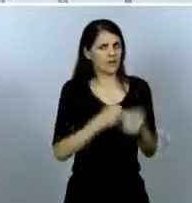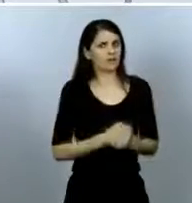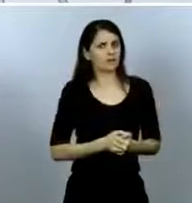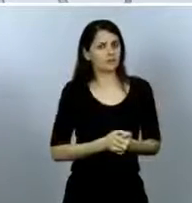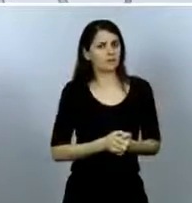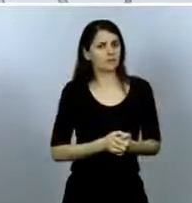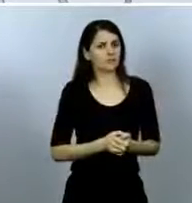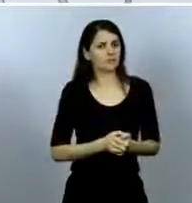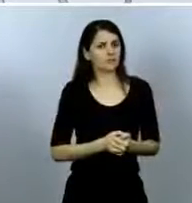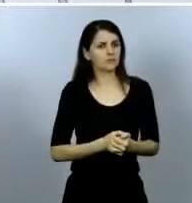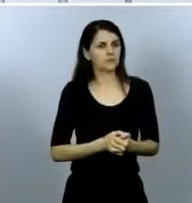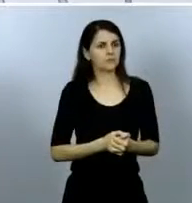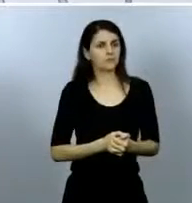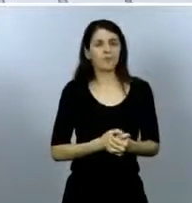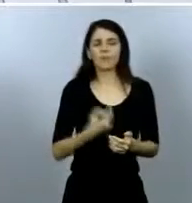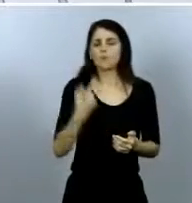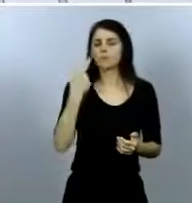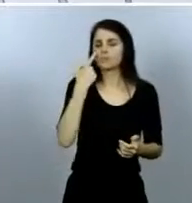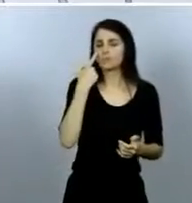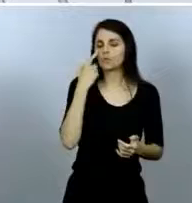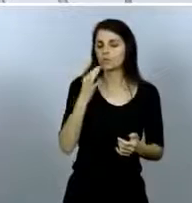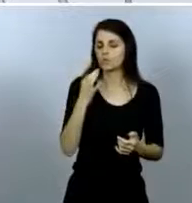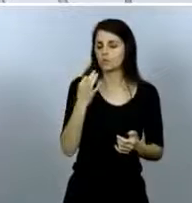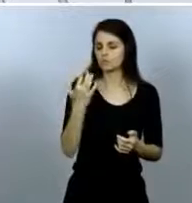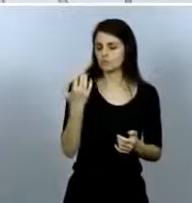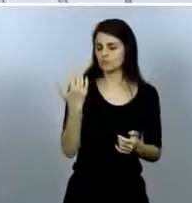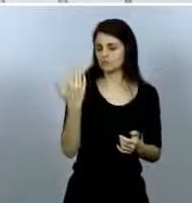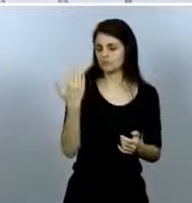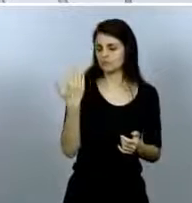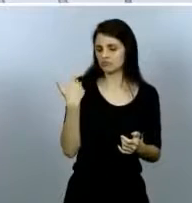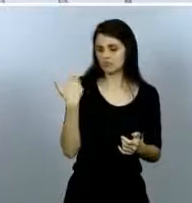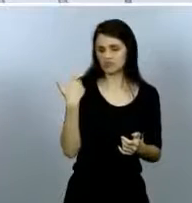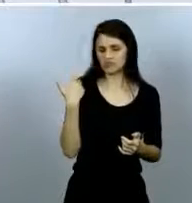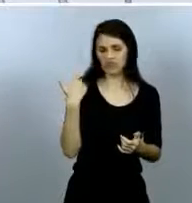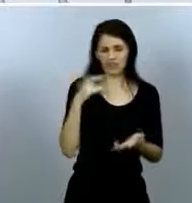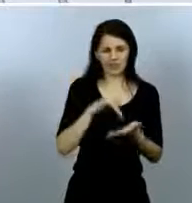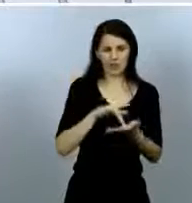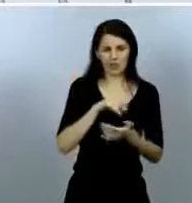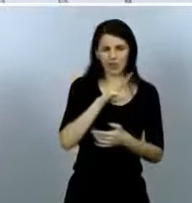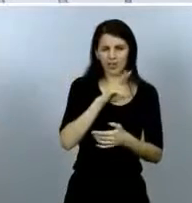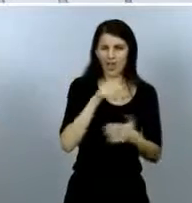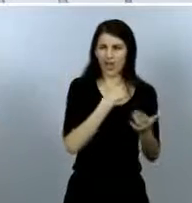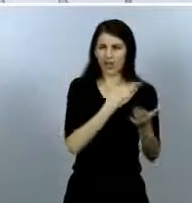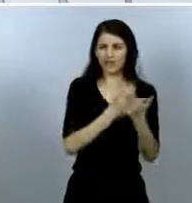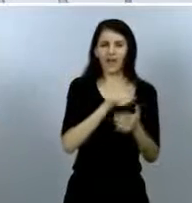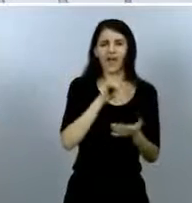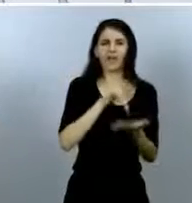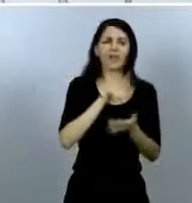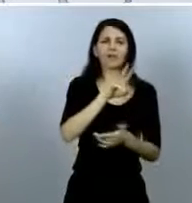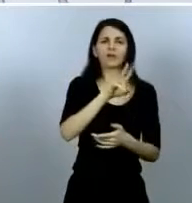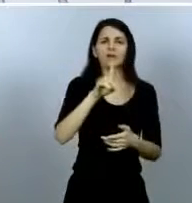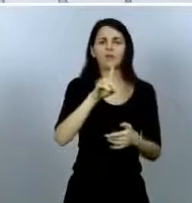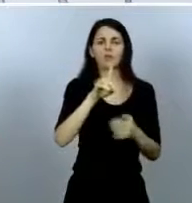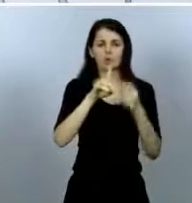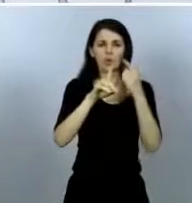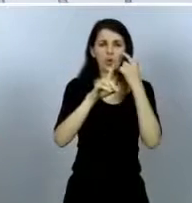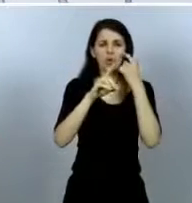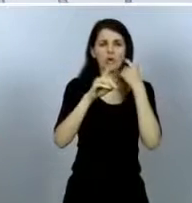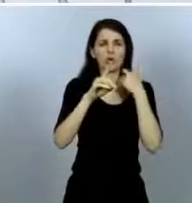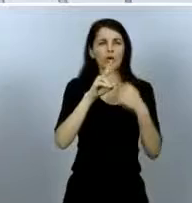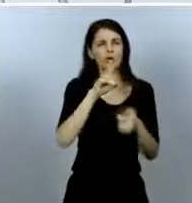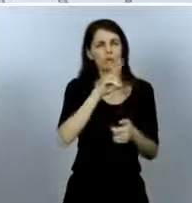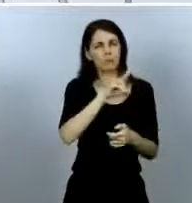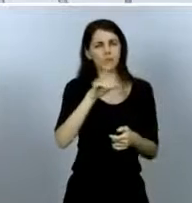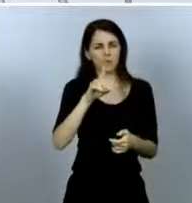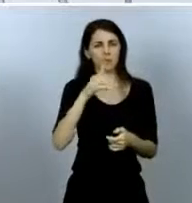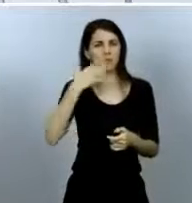hace unos días creo que era con datos hasta el día 21 22 si no me equivoco el sistema de monitorización de la mortalidad daba un